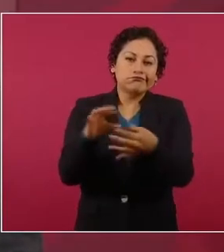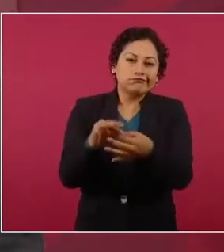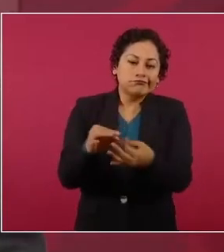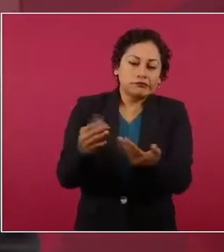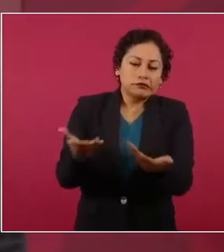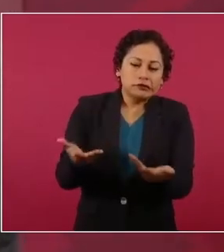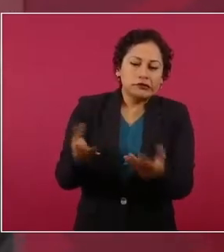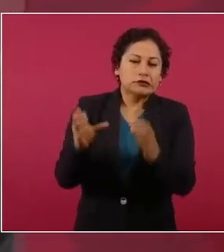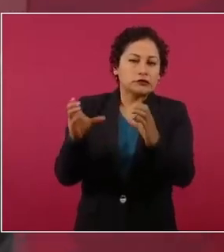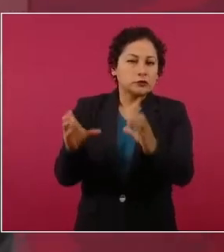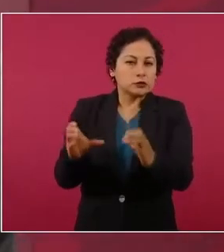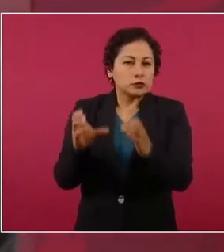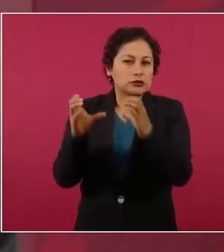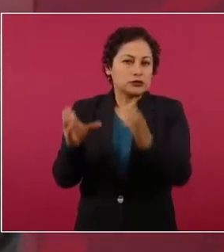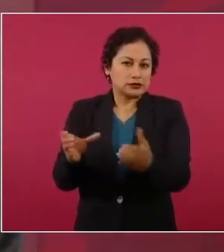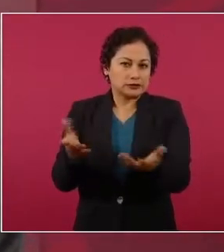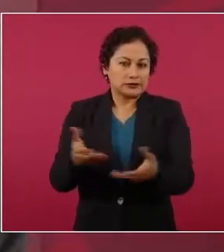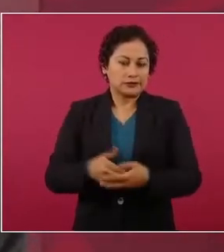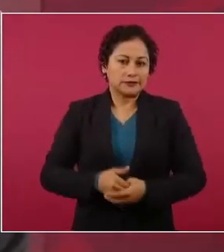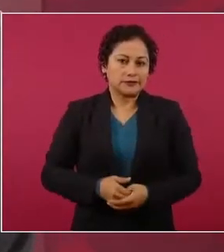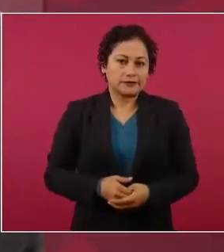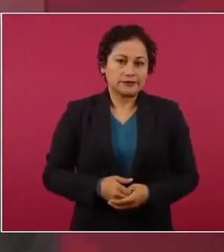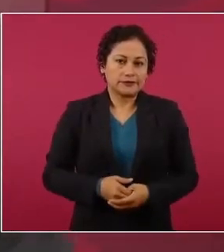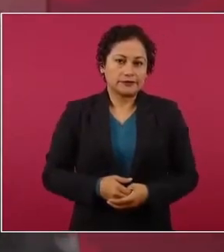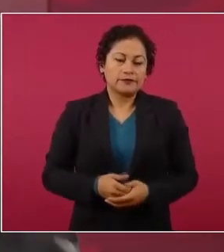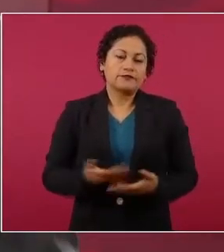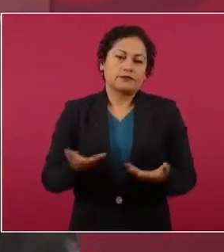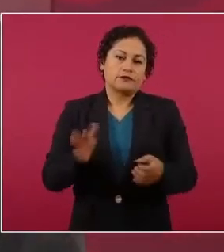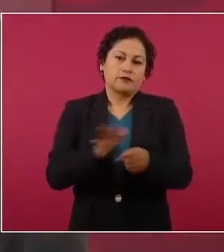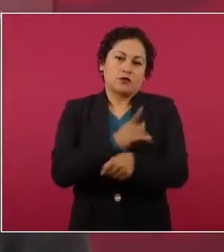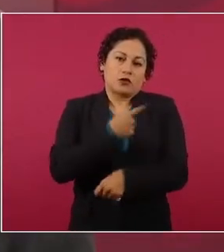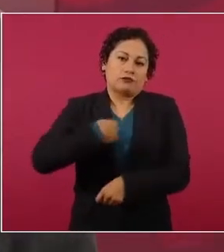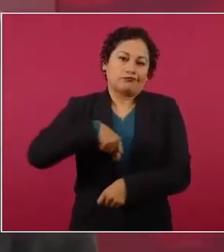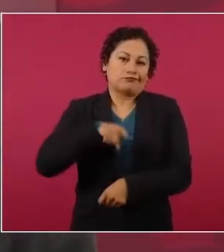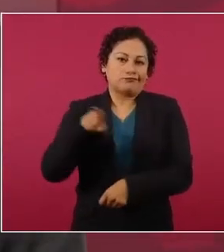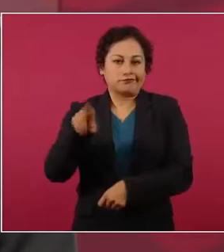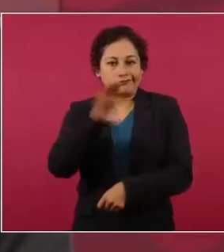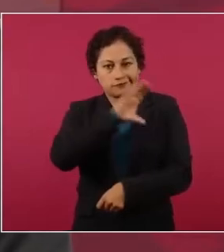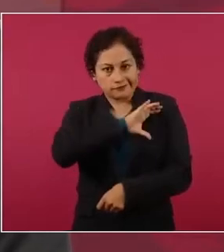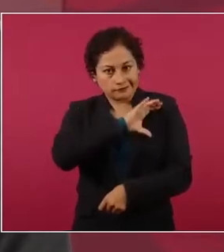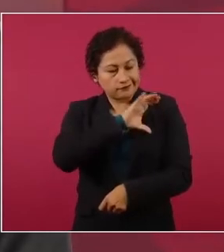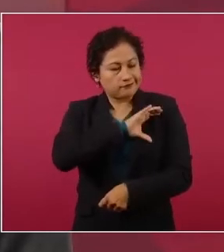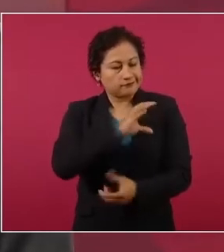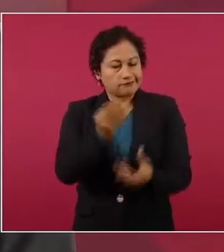y cuidarlos como los queremos tanto, mucho,